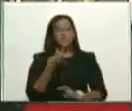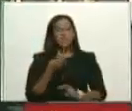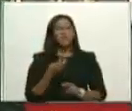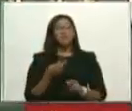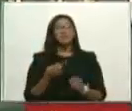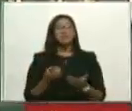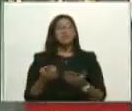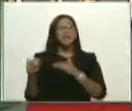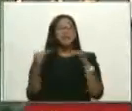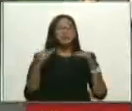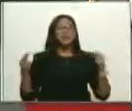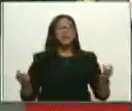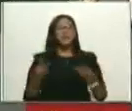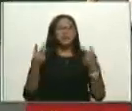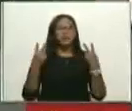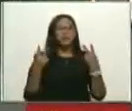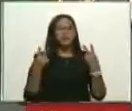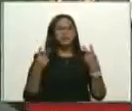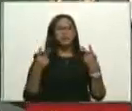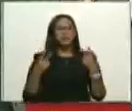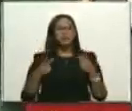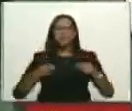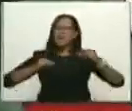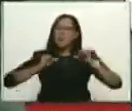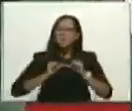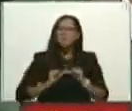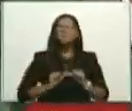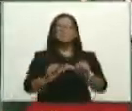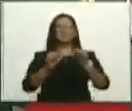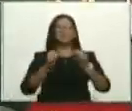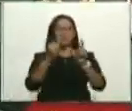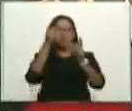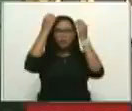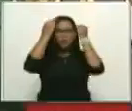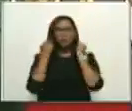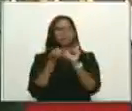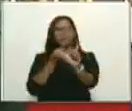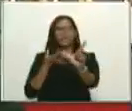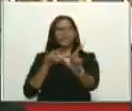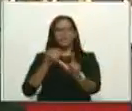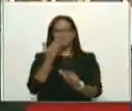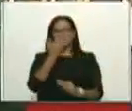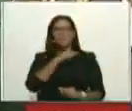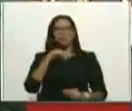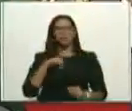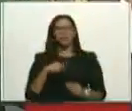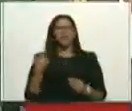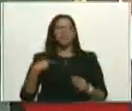la Batalla de la Victoria, arrancó la guarimba en nuestras narices. La tenían